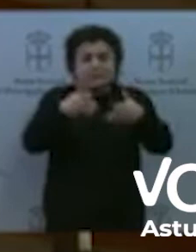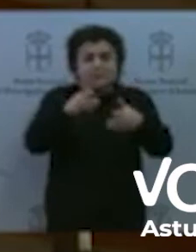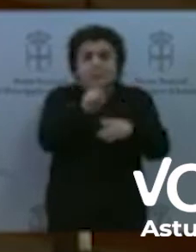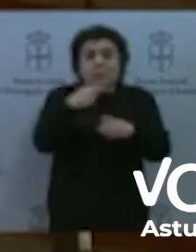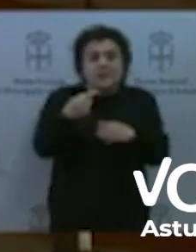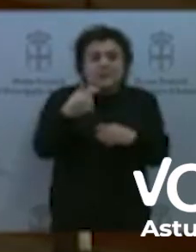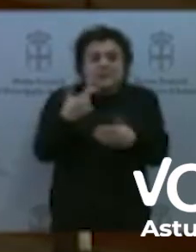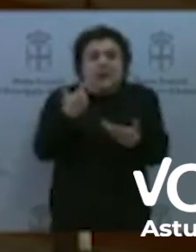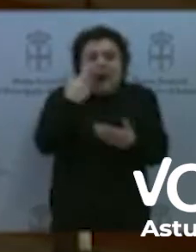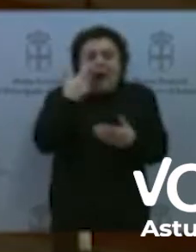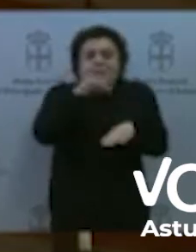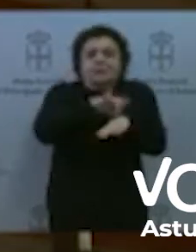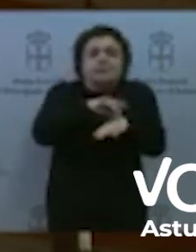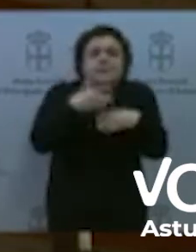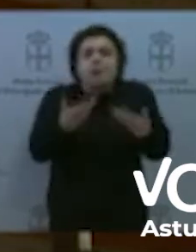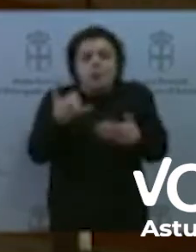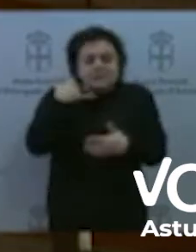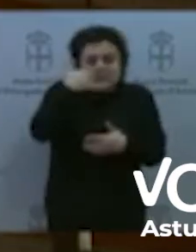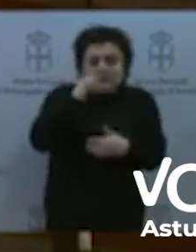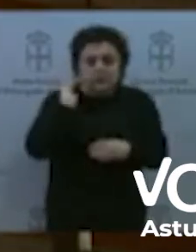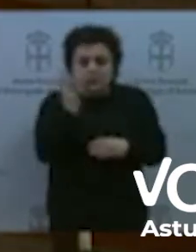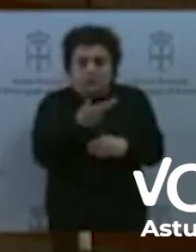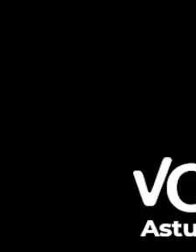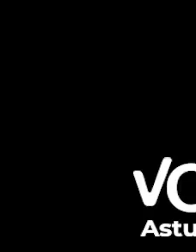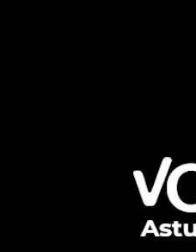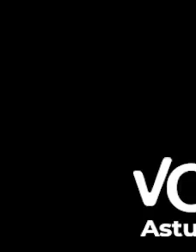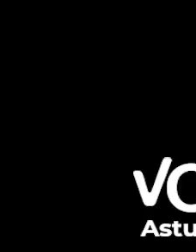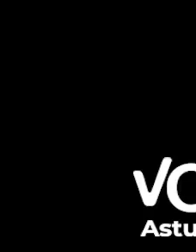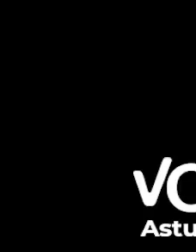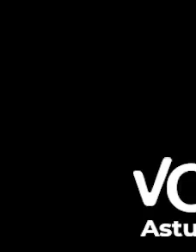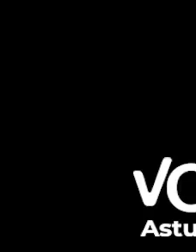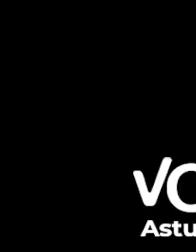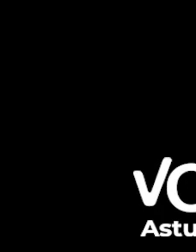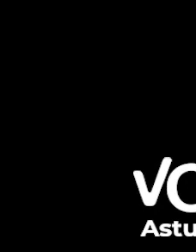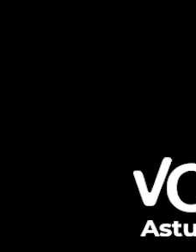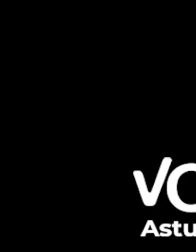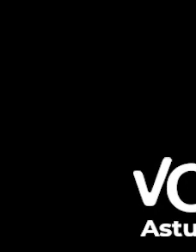hay patologías que exigen una atención médica que no reciben.